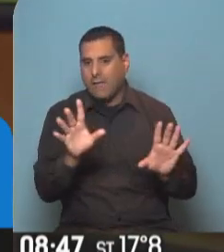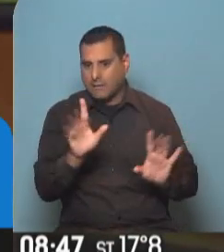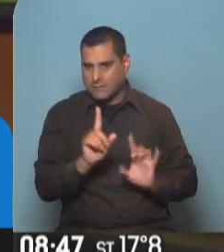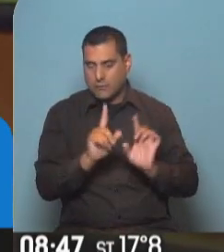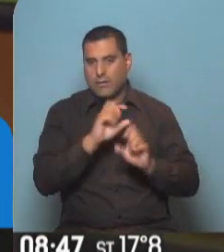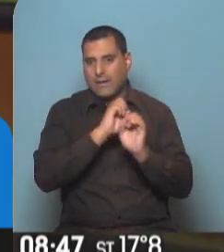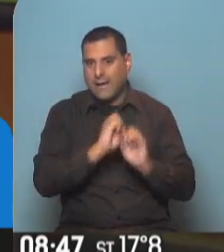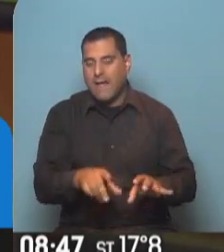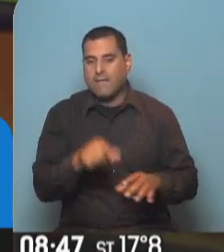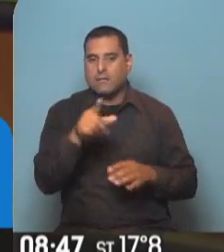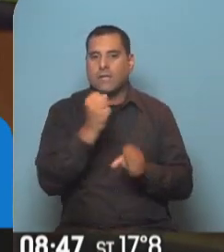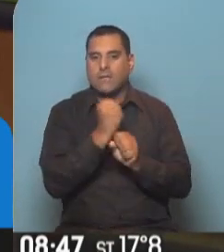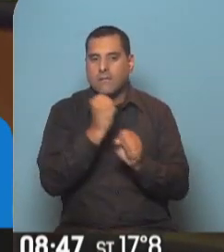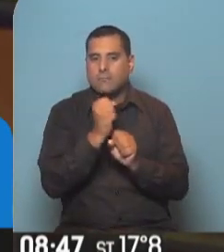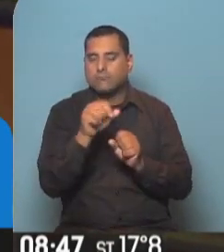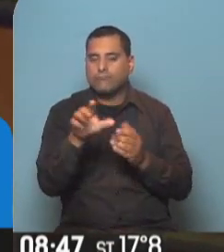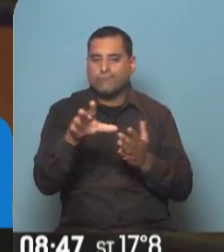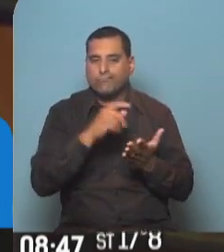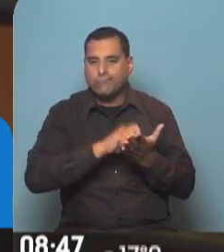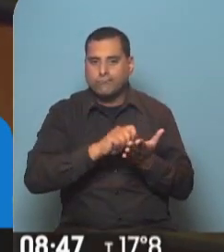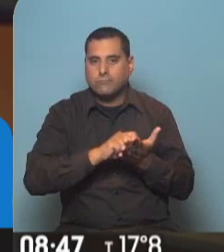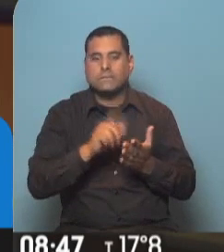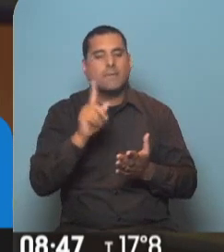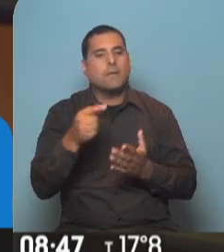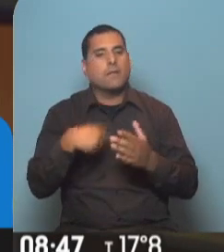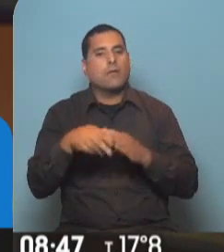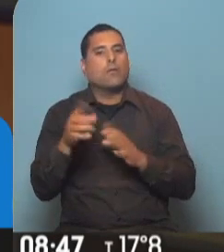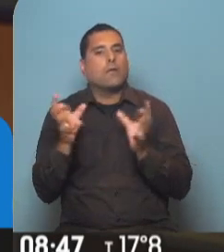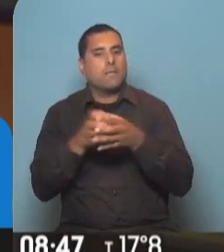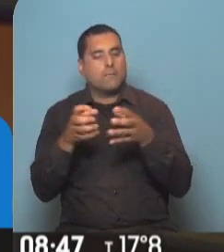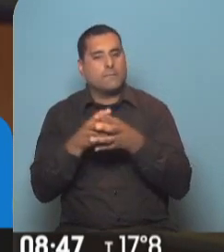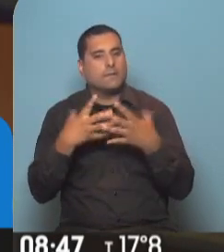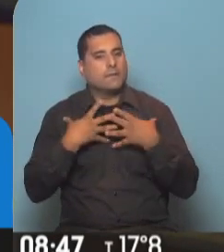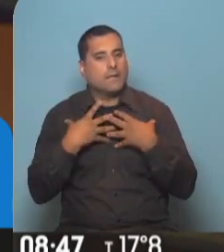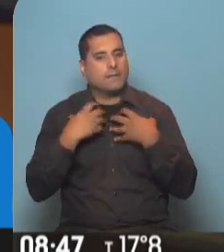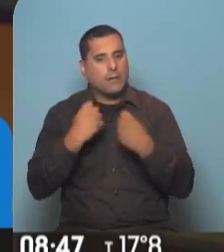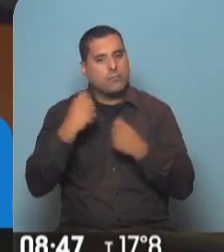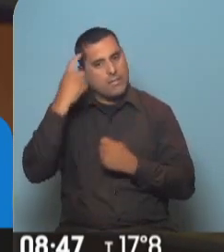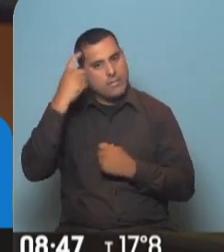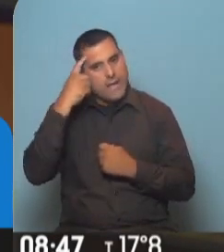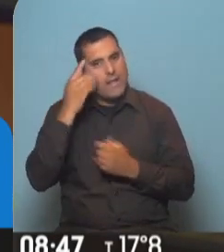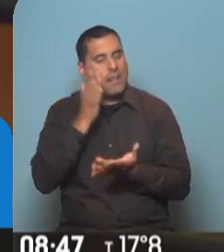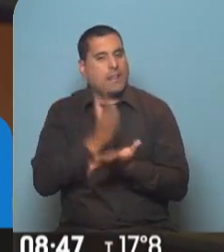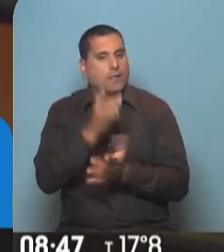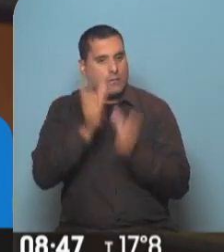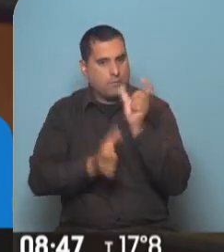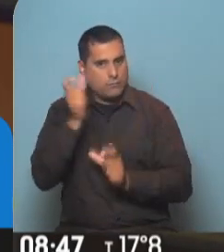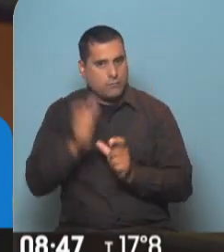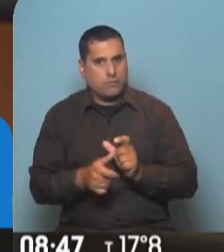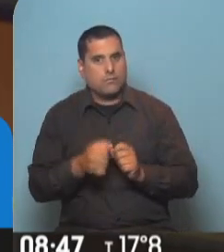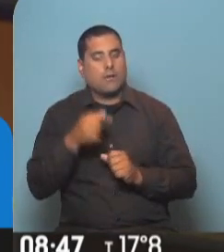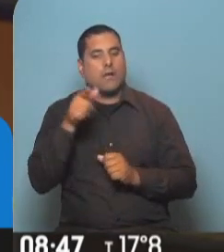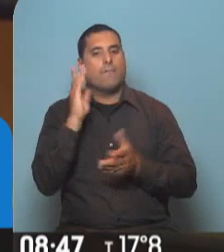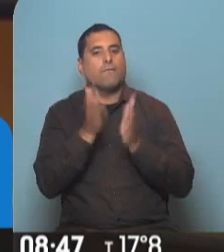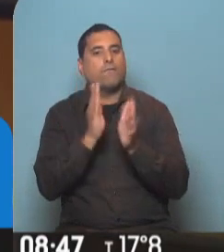también durante un varios años trabajé en un equipo de salud mental y derechos humanos del hospital álvarez que atiende a víctimas